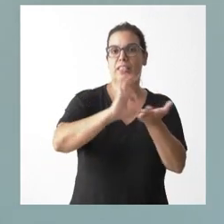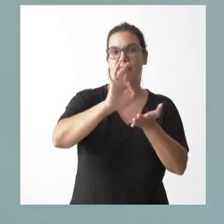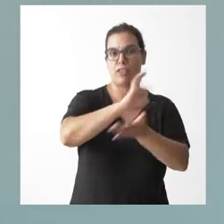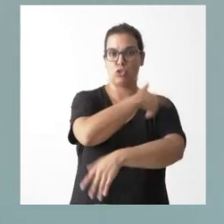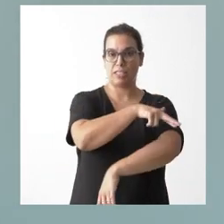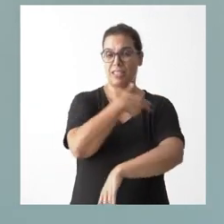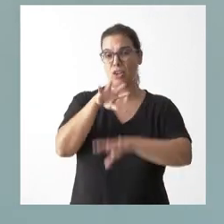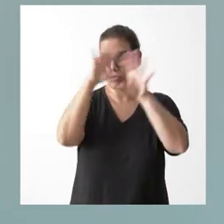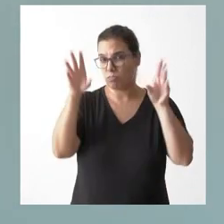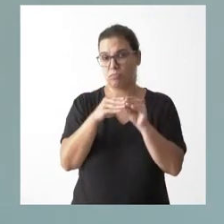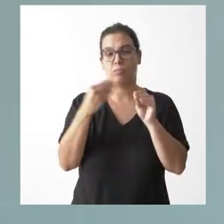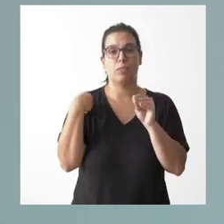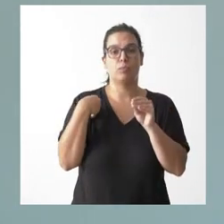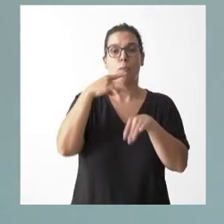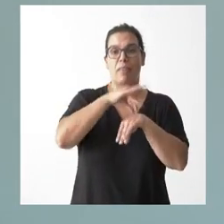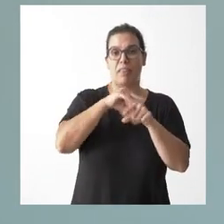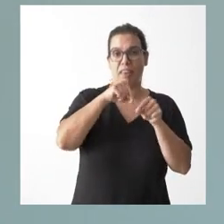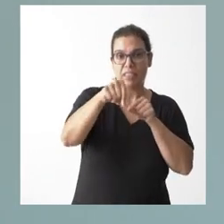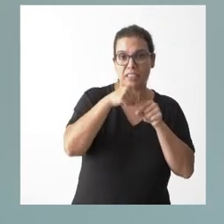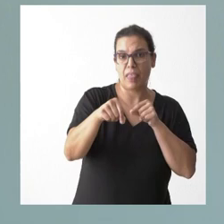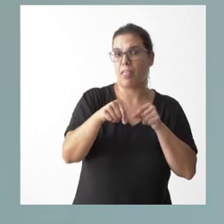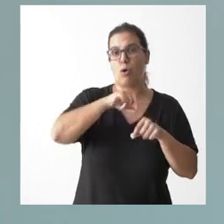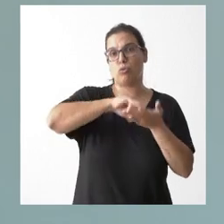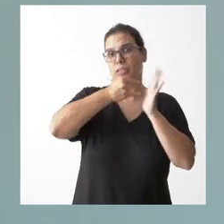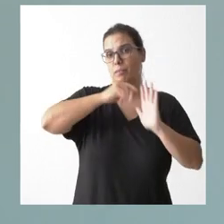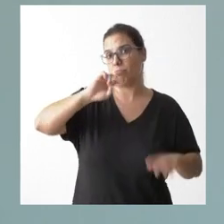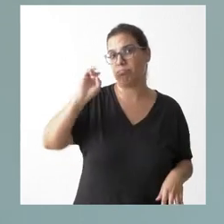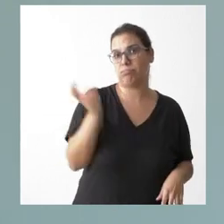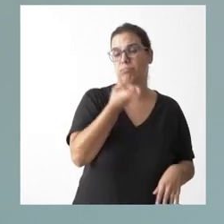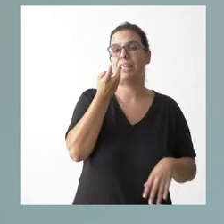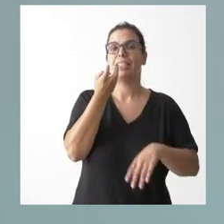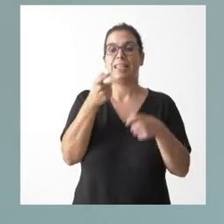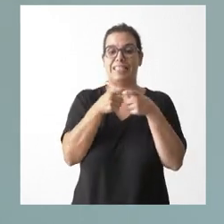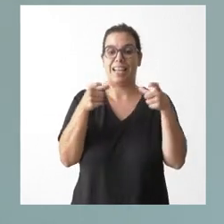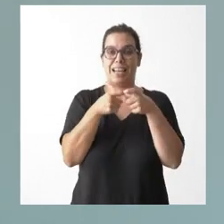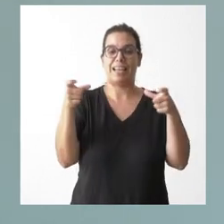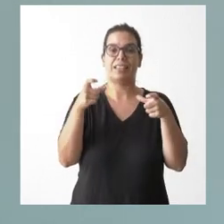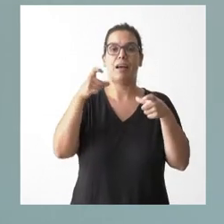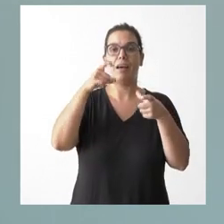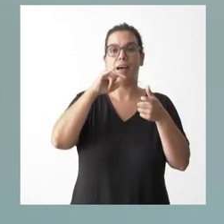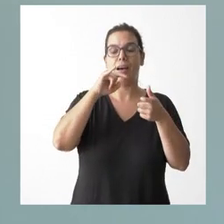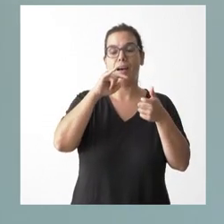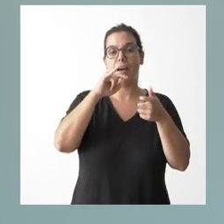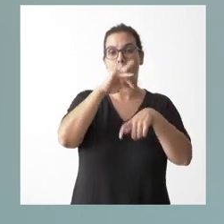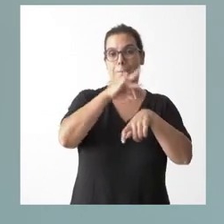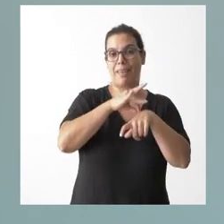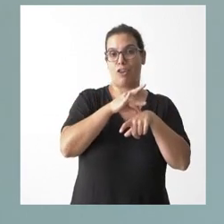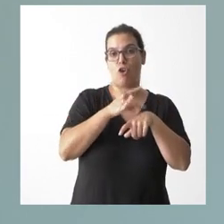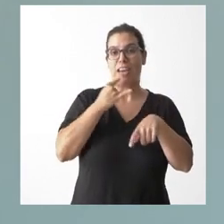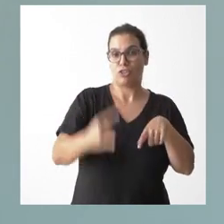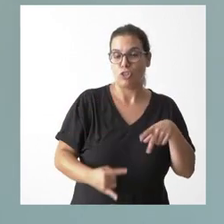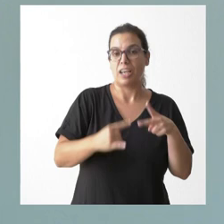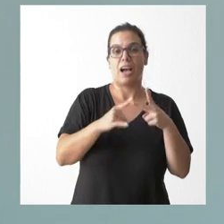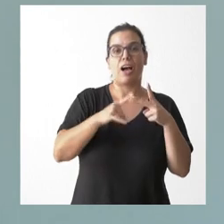ver en definitiva con la telemedicina y todos los sistemas de la tarjeta sanitaria electrónica y también, como es lógico, de la